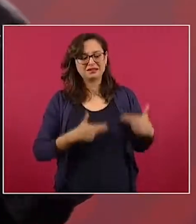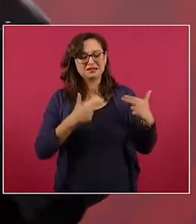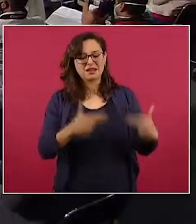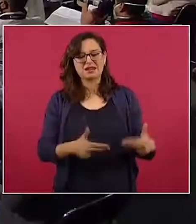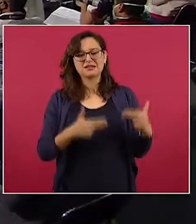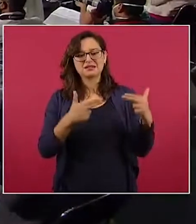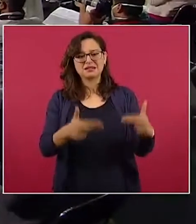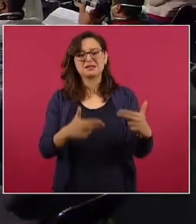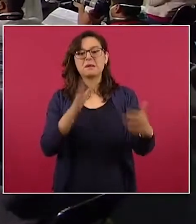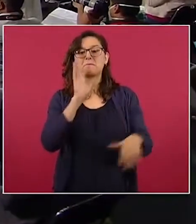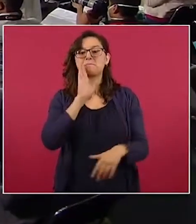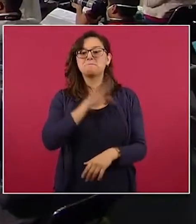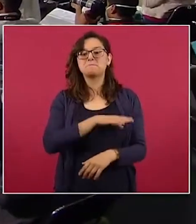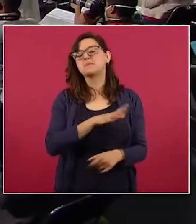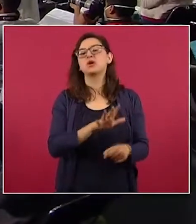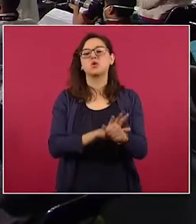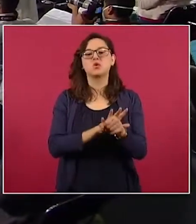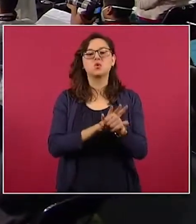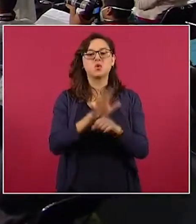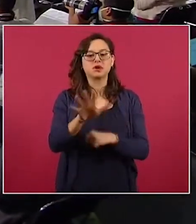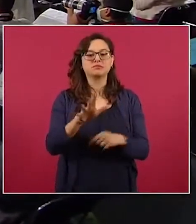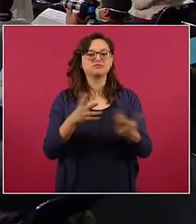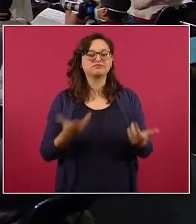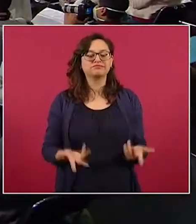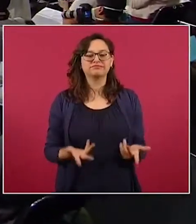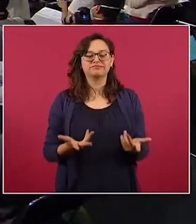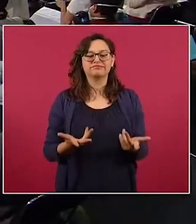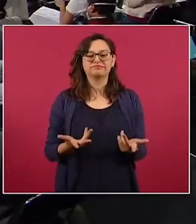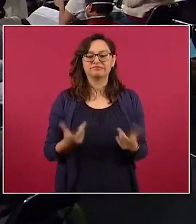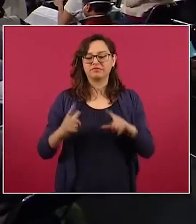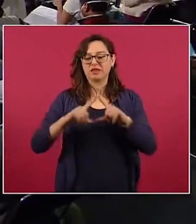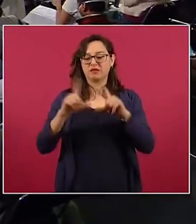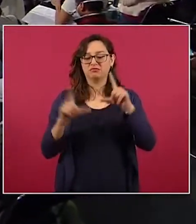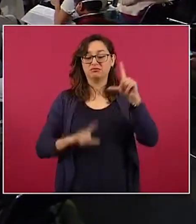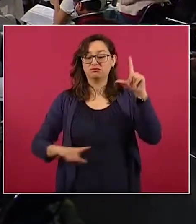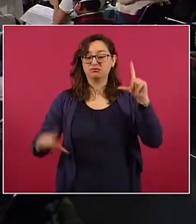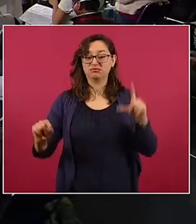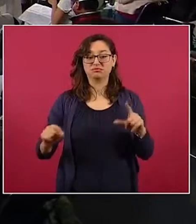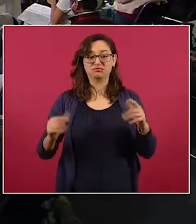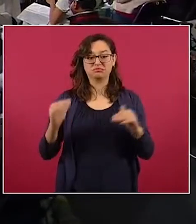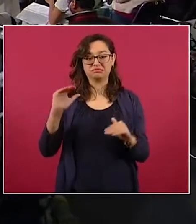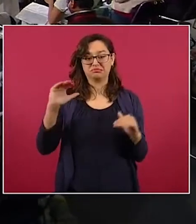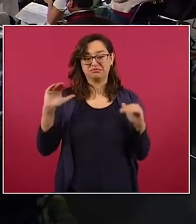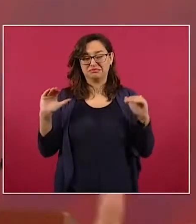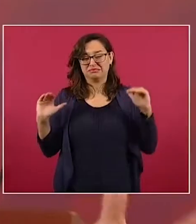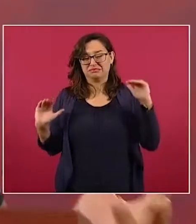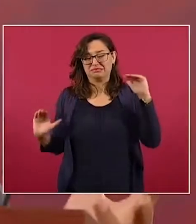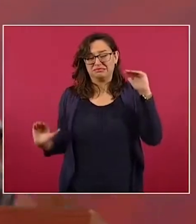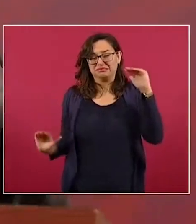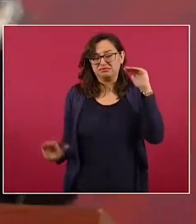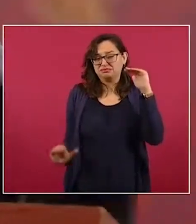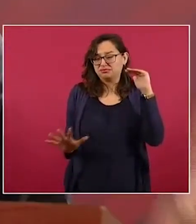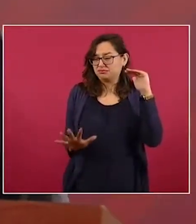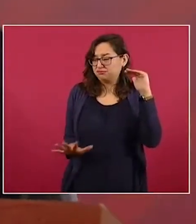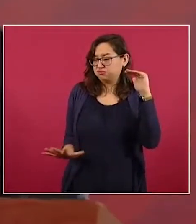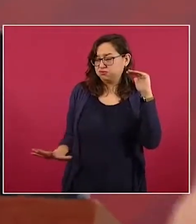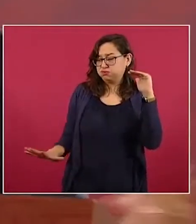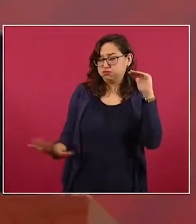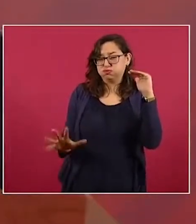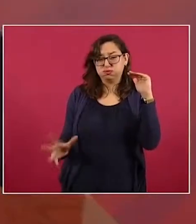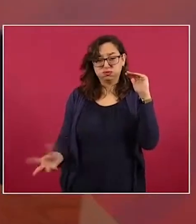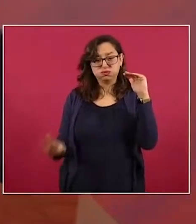hay una monstruosa desigualdad económica y social, y los de arriba son muy